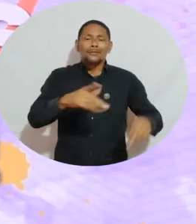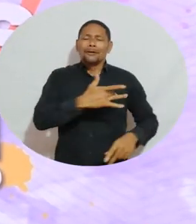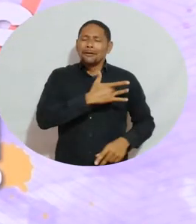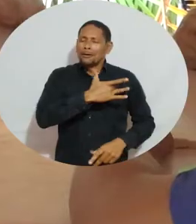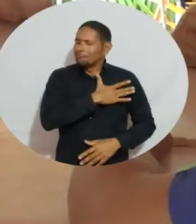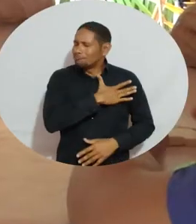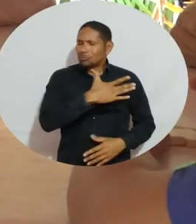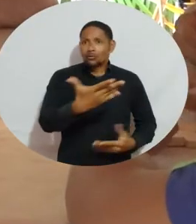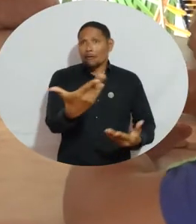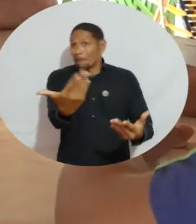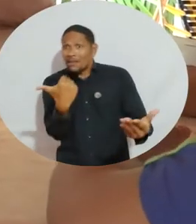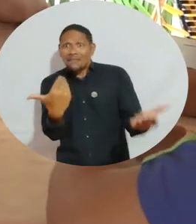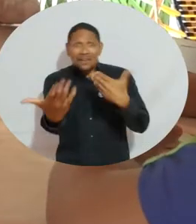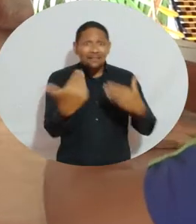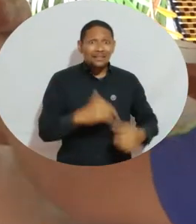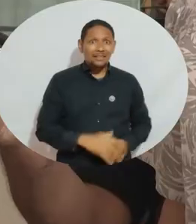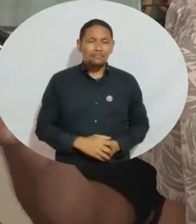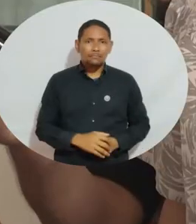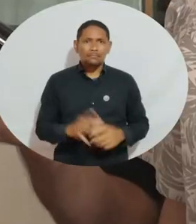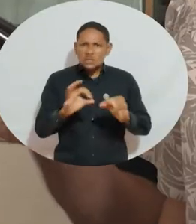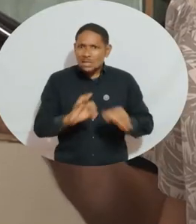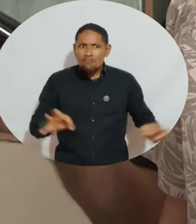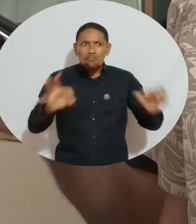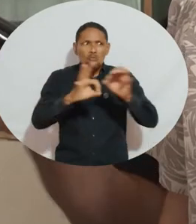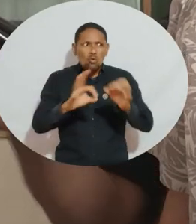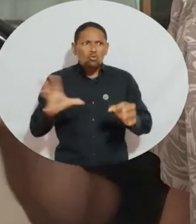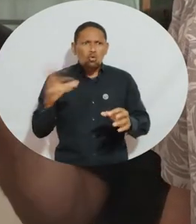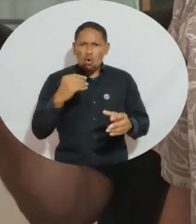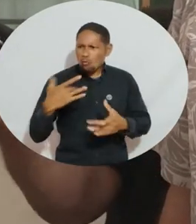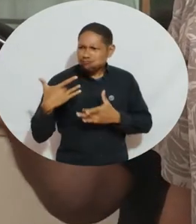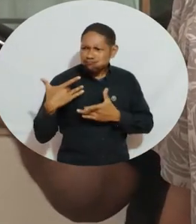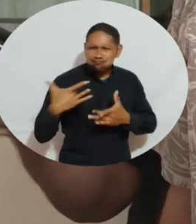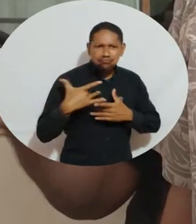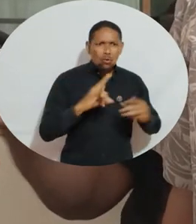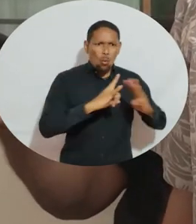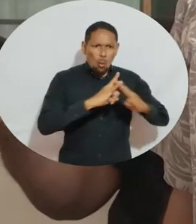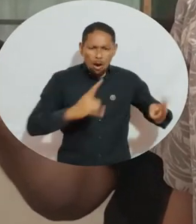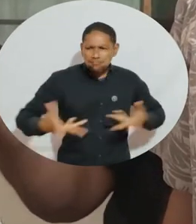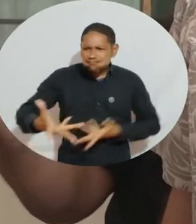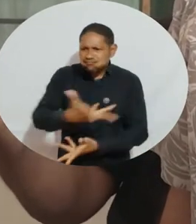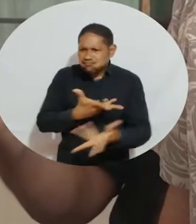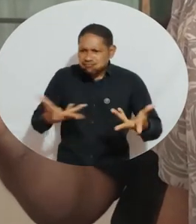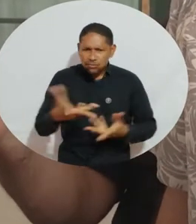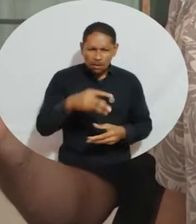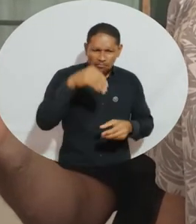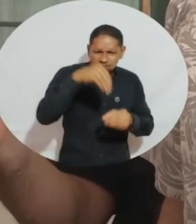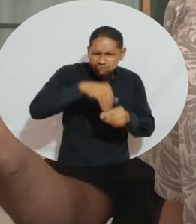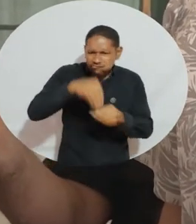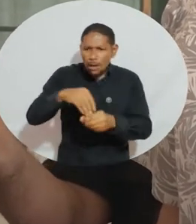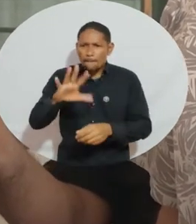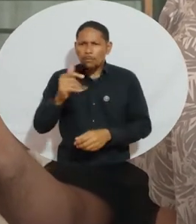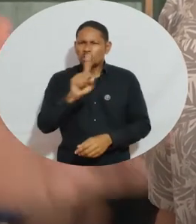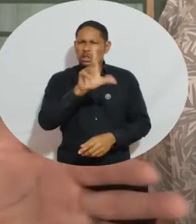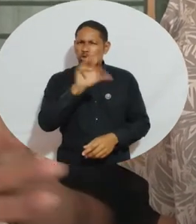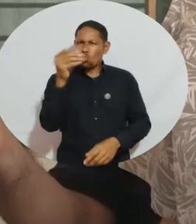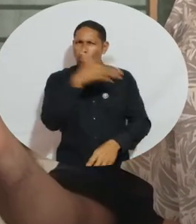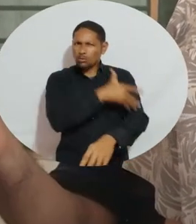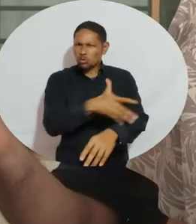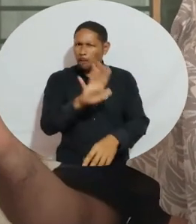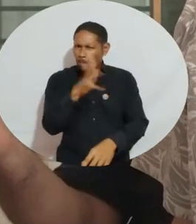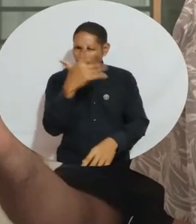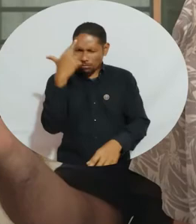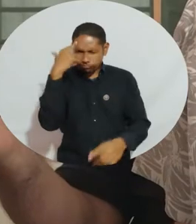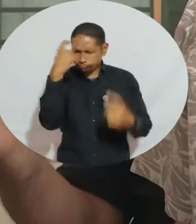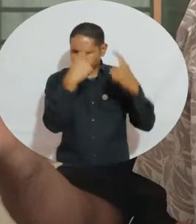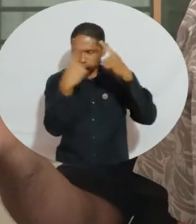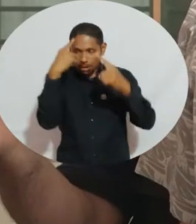corazón. Que vengan, que se sumen. Coloquemos toda la capacidad solidaria de la universidad para recaudar esos recursos, más o menos unos 150 millones